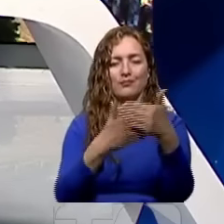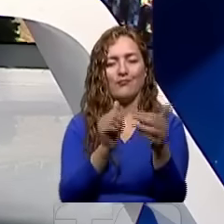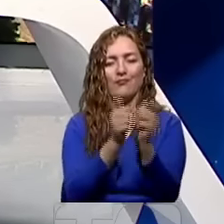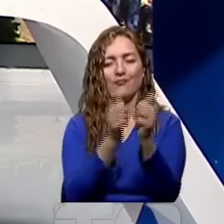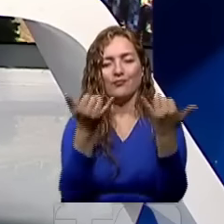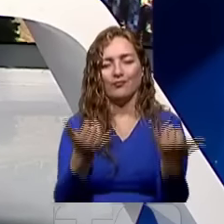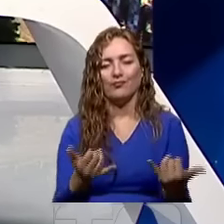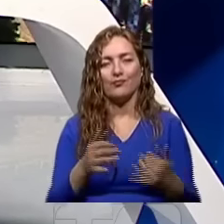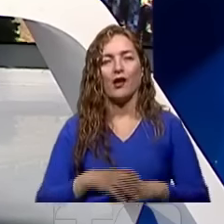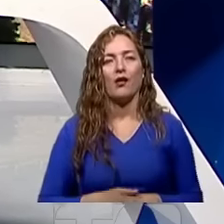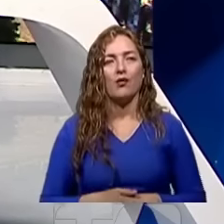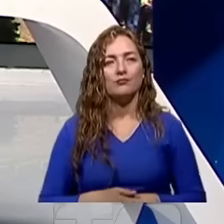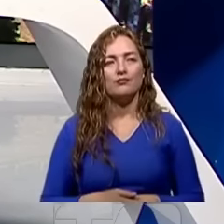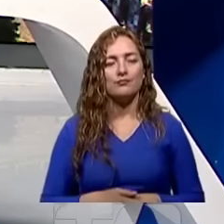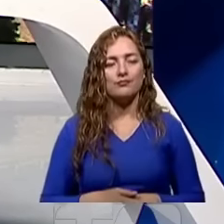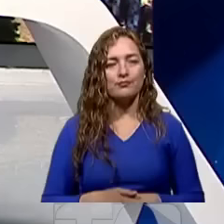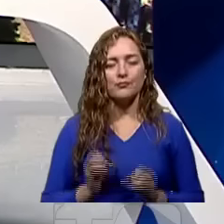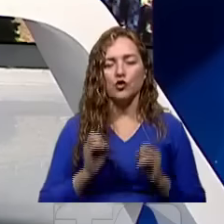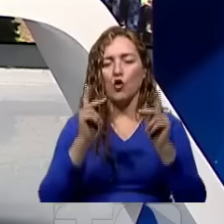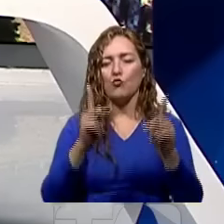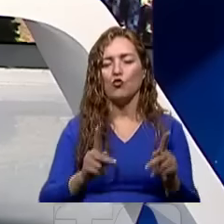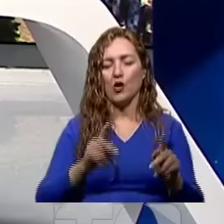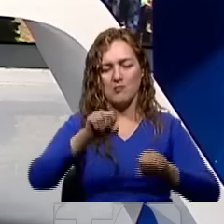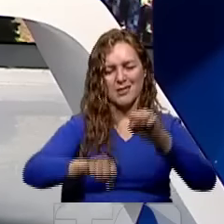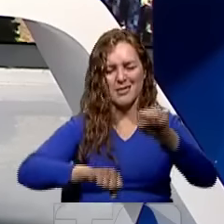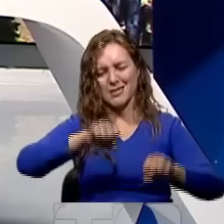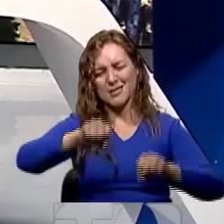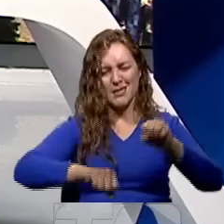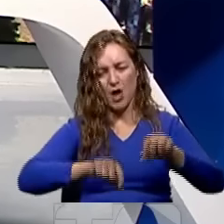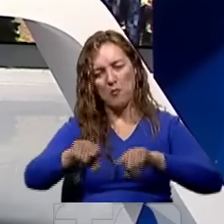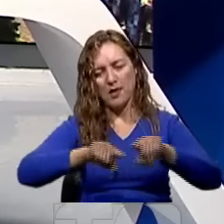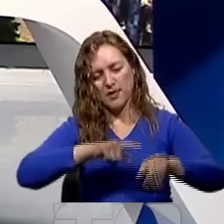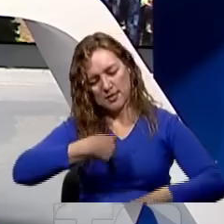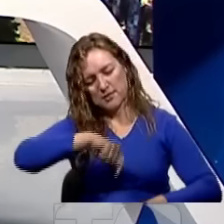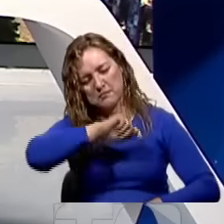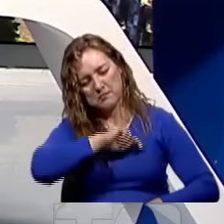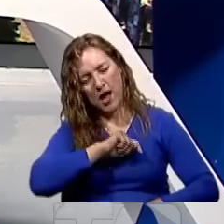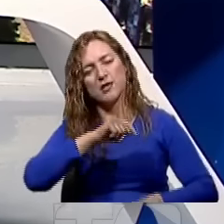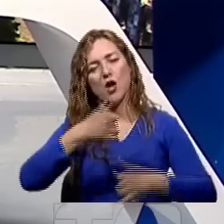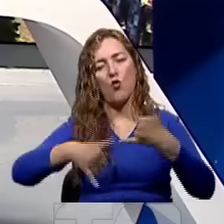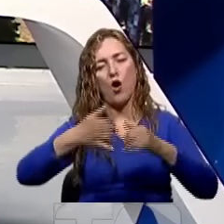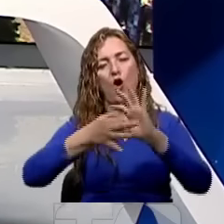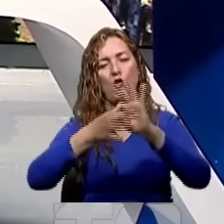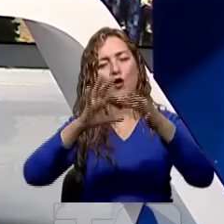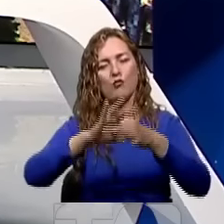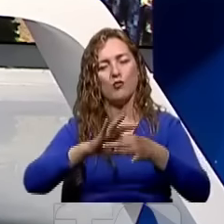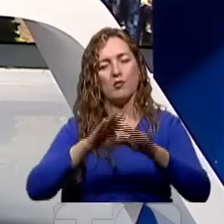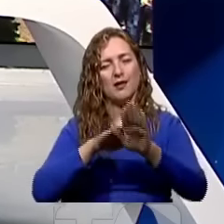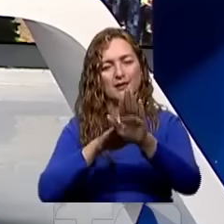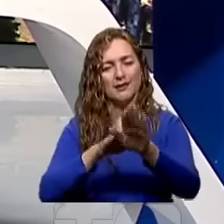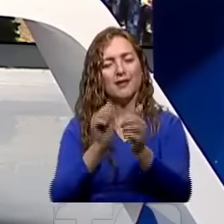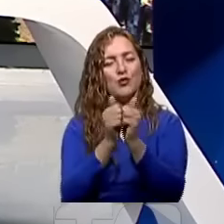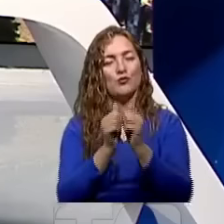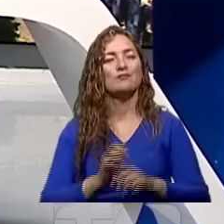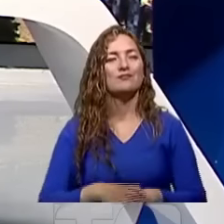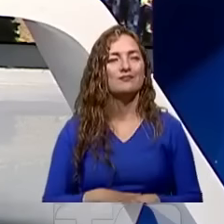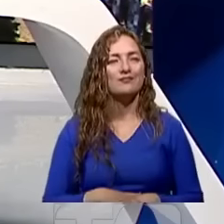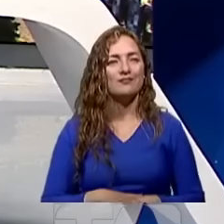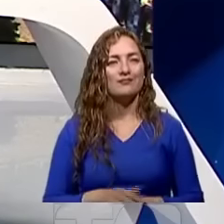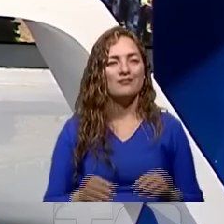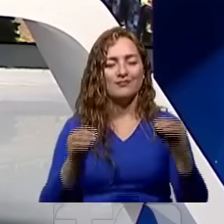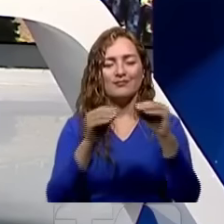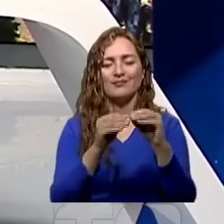hasta ahora. En las grandes Copa ocasiones. América, en la Vuelta a España, tenemos personal propio, en los Juegos Olímpicos. Bueno, hay que seguir atrás de nuestros deportistas. Qué chévere, vamos muchísimas